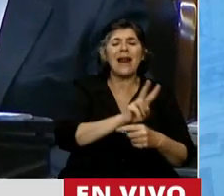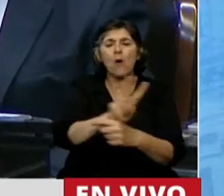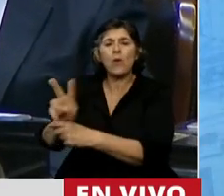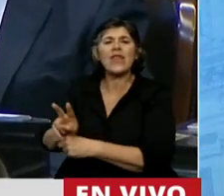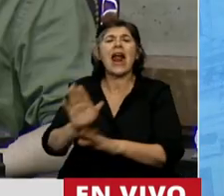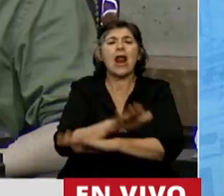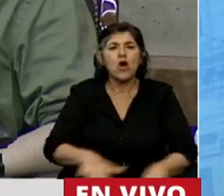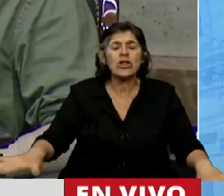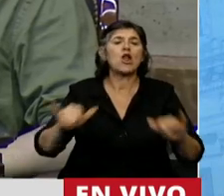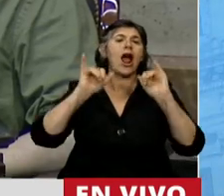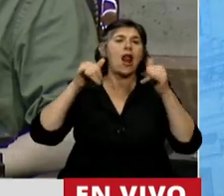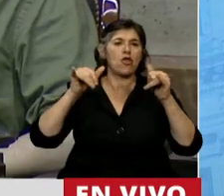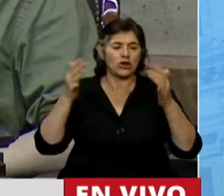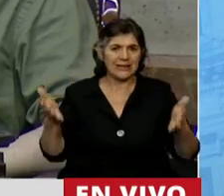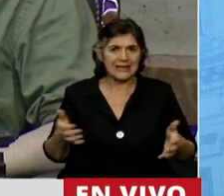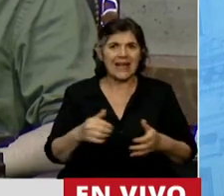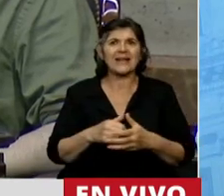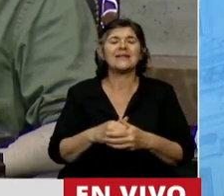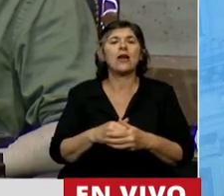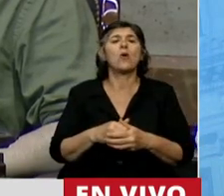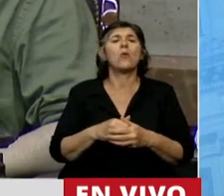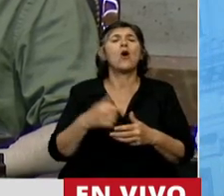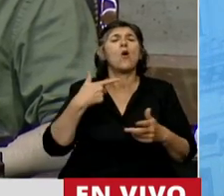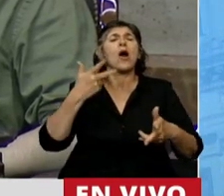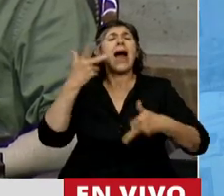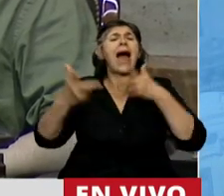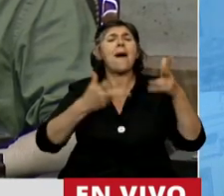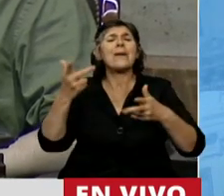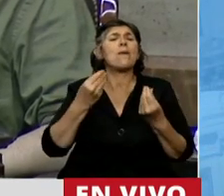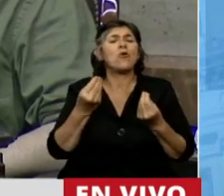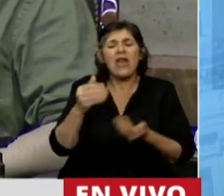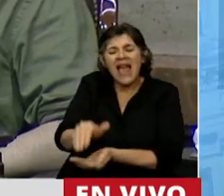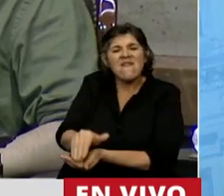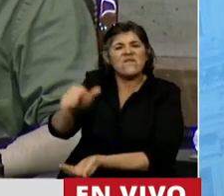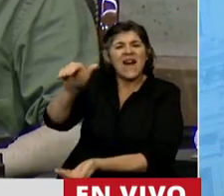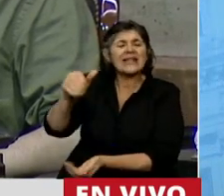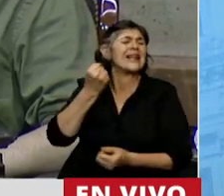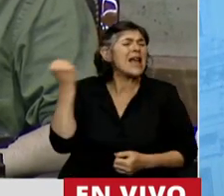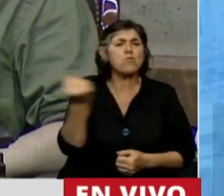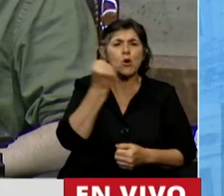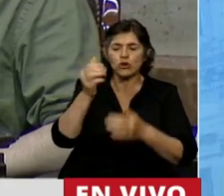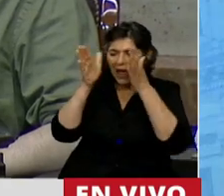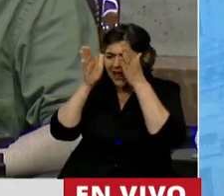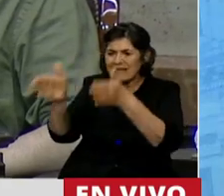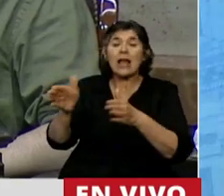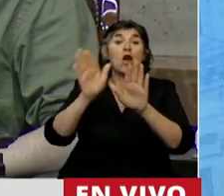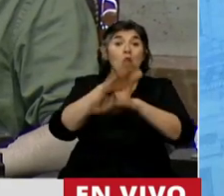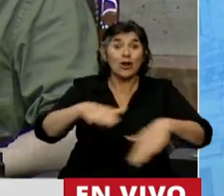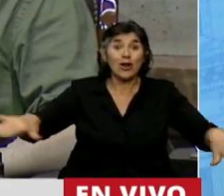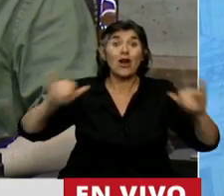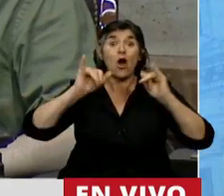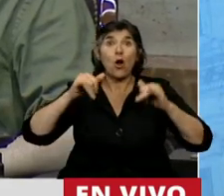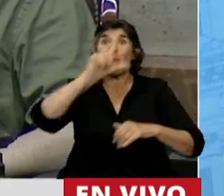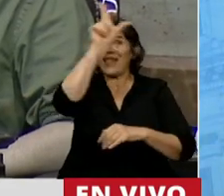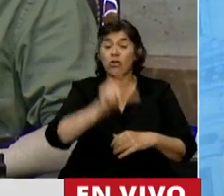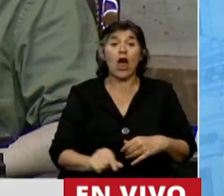y algo que tenemos que tener cuando hablamos de infancia es el compromiso y la seriedad porque los pibes y las pibas de nuestra